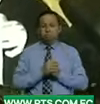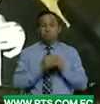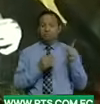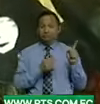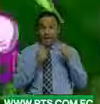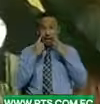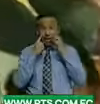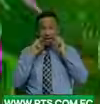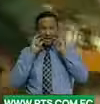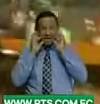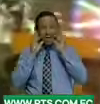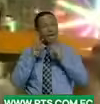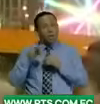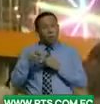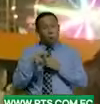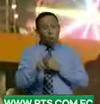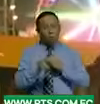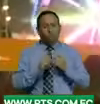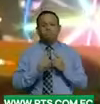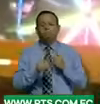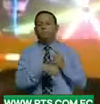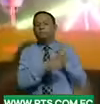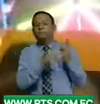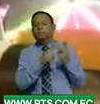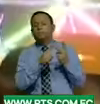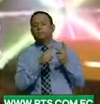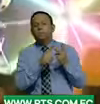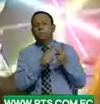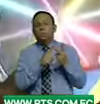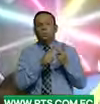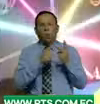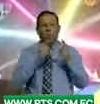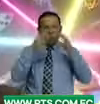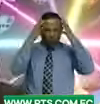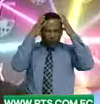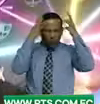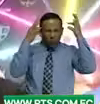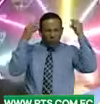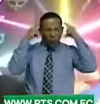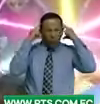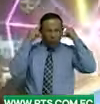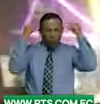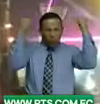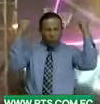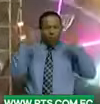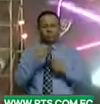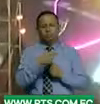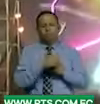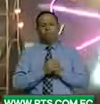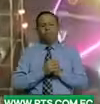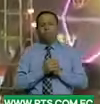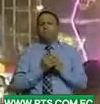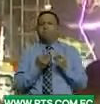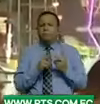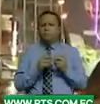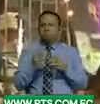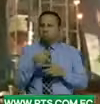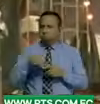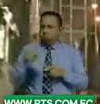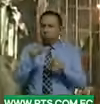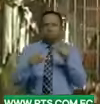allí y atrás también tenemos al Duende. Estamos bastante contentos justo con toda la ciudadanía que